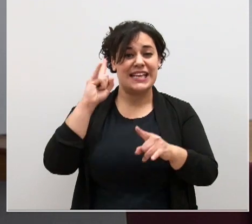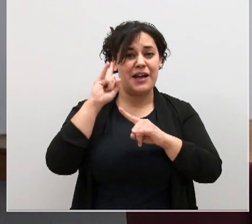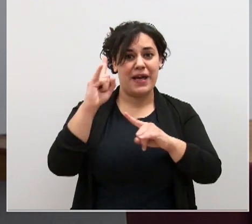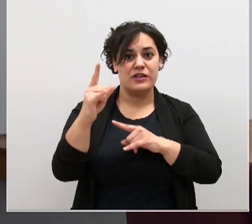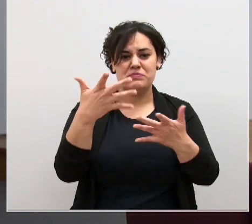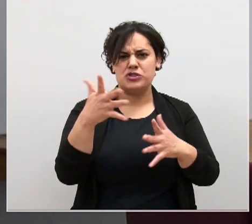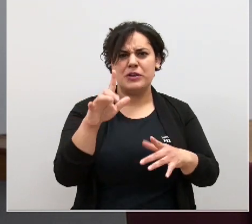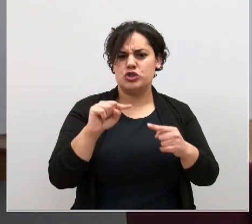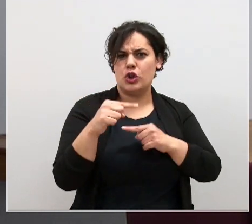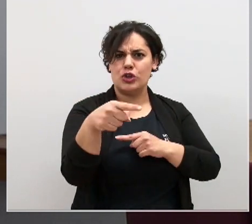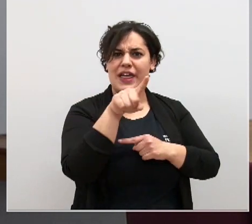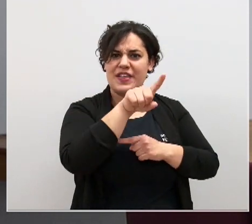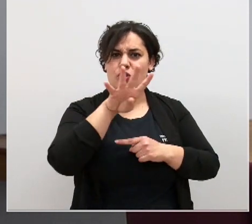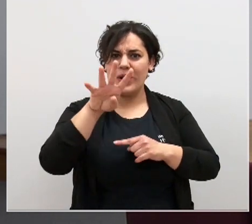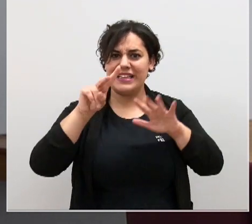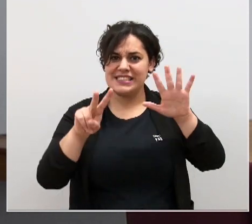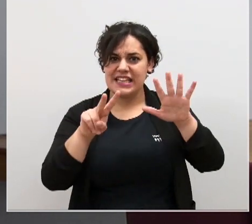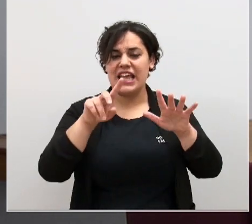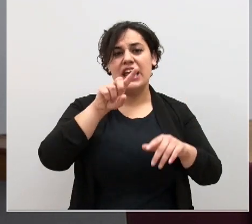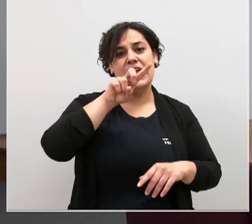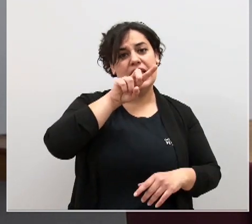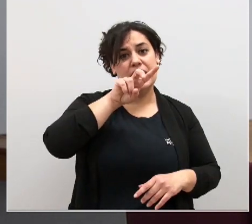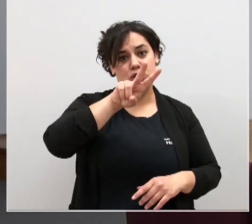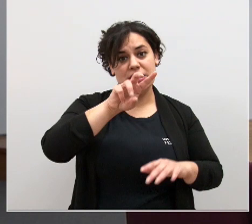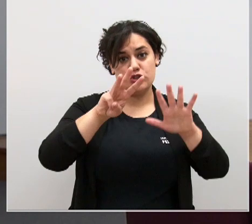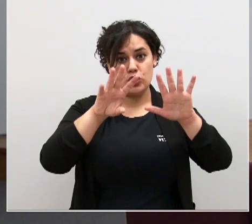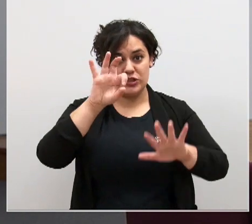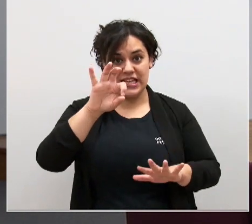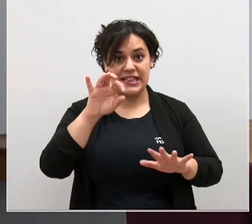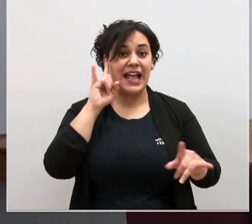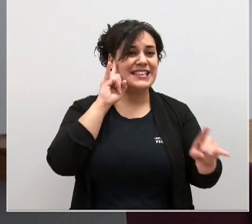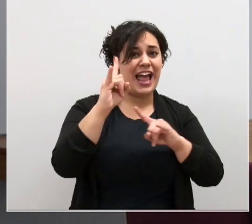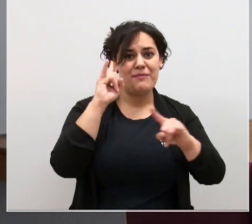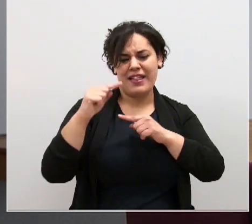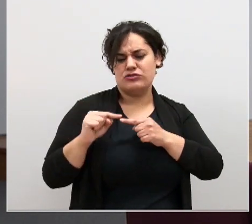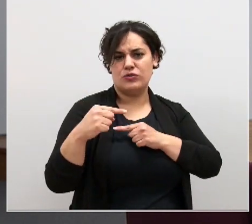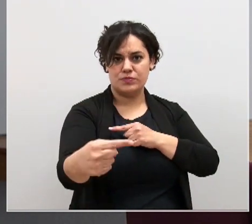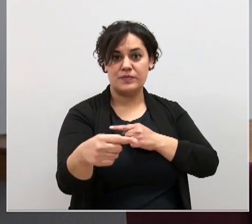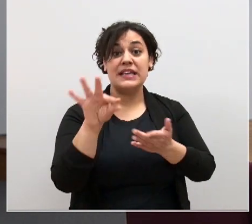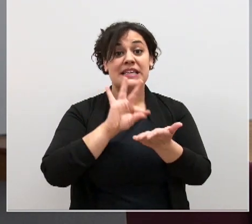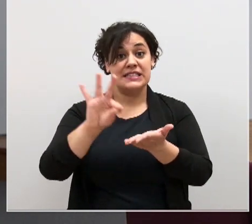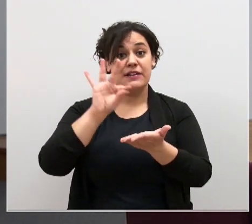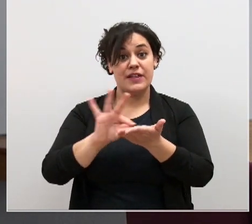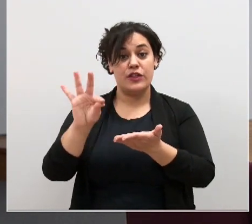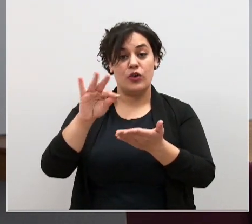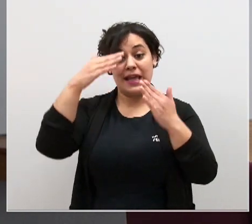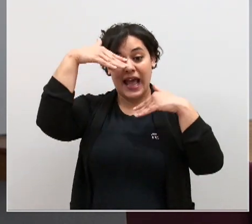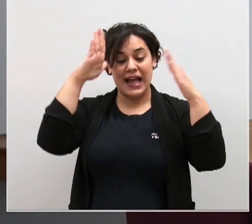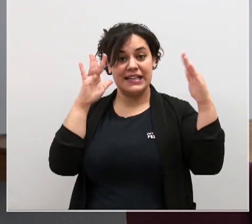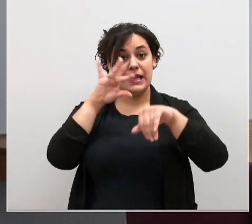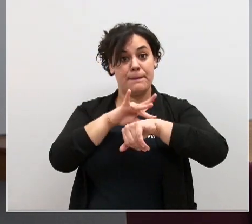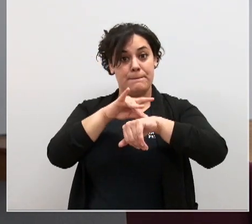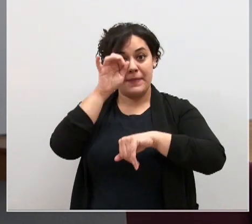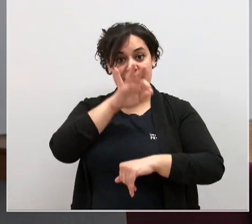entre 147 y 280, y este servicio, atendido por pediatras del Servicio Murciano de Salud,